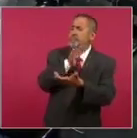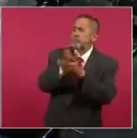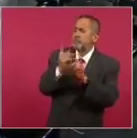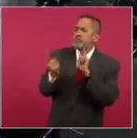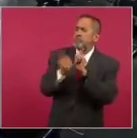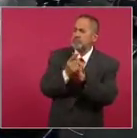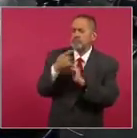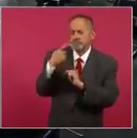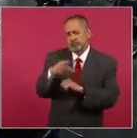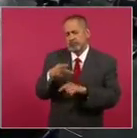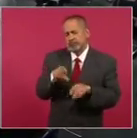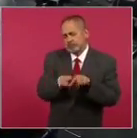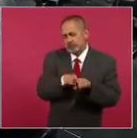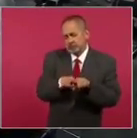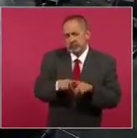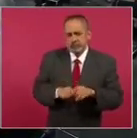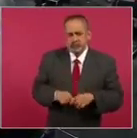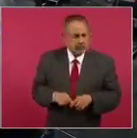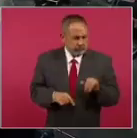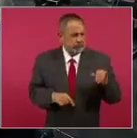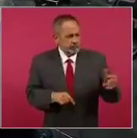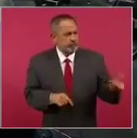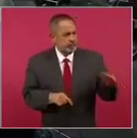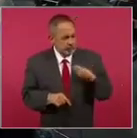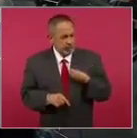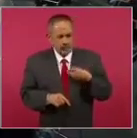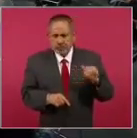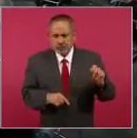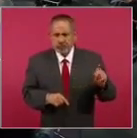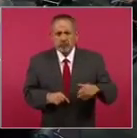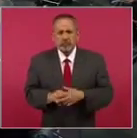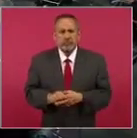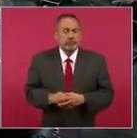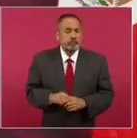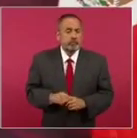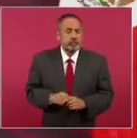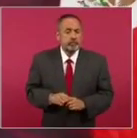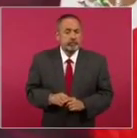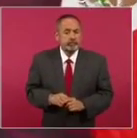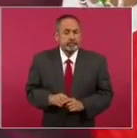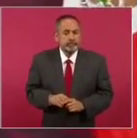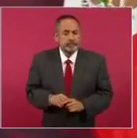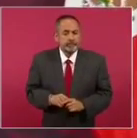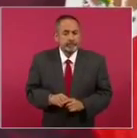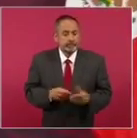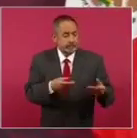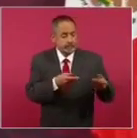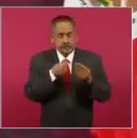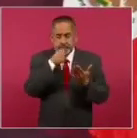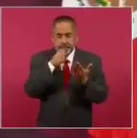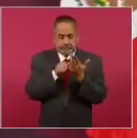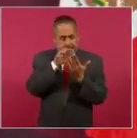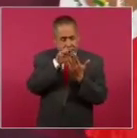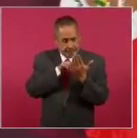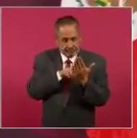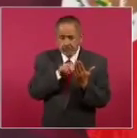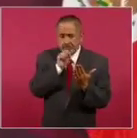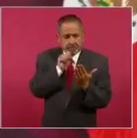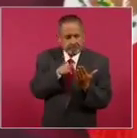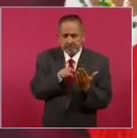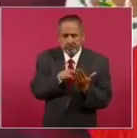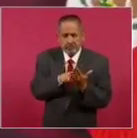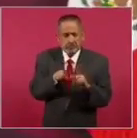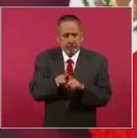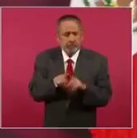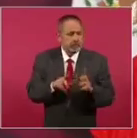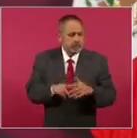Y digo, yo lo veo. Y sí, lo que me decía en la carta era eso. Y